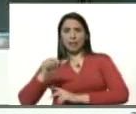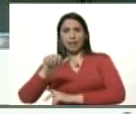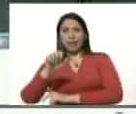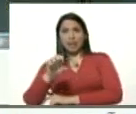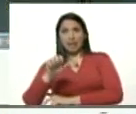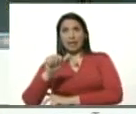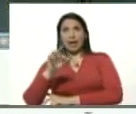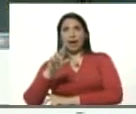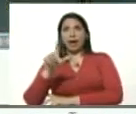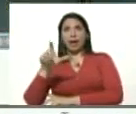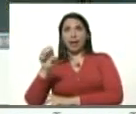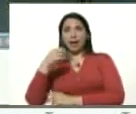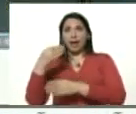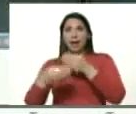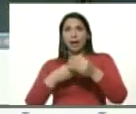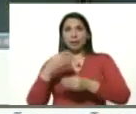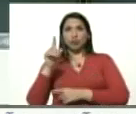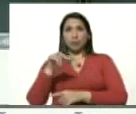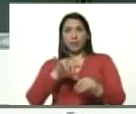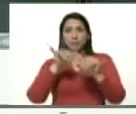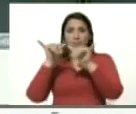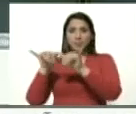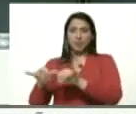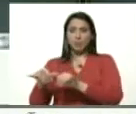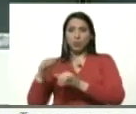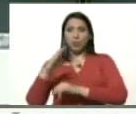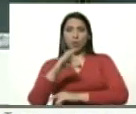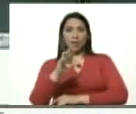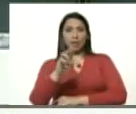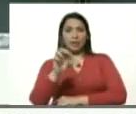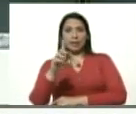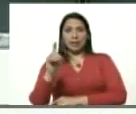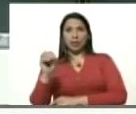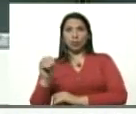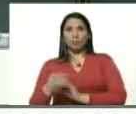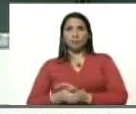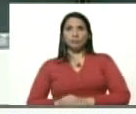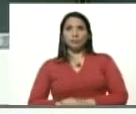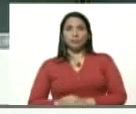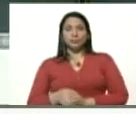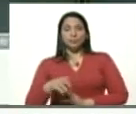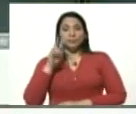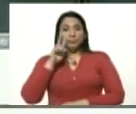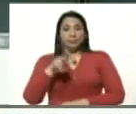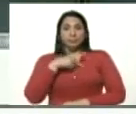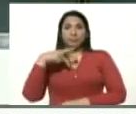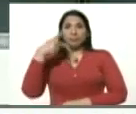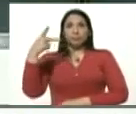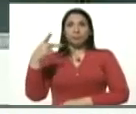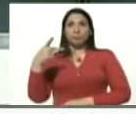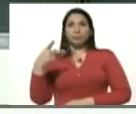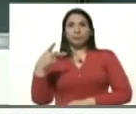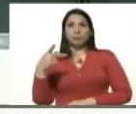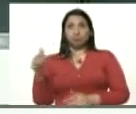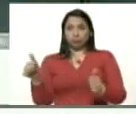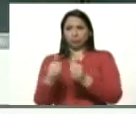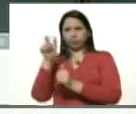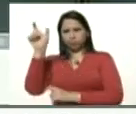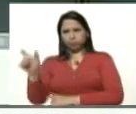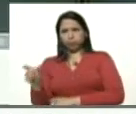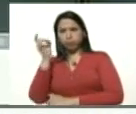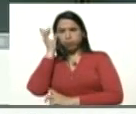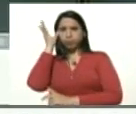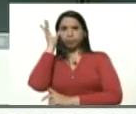esta edición conmemorativa. Lo mismo que el credo de Aquiles Nasoa, visión y pasión de Earle Herrera, que es el